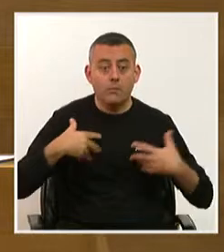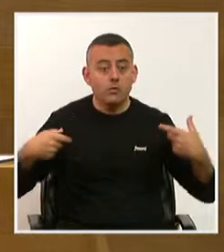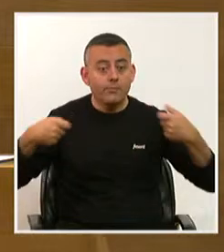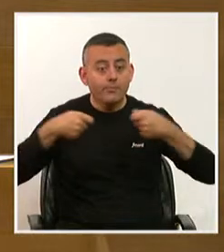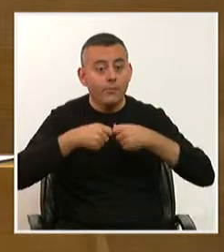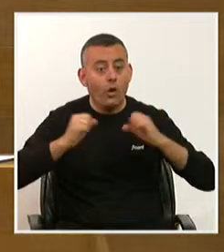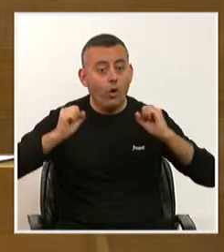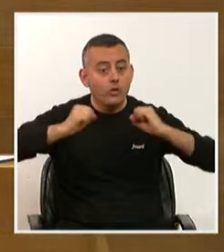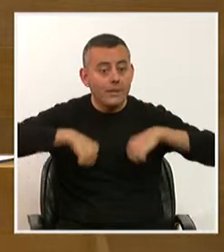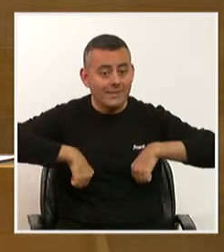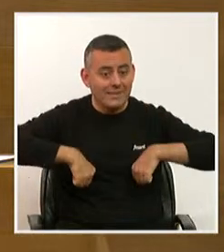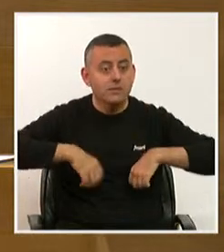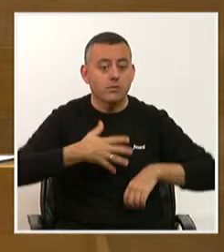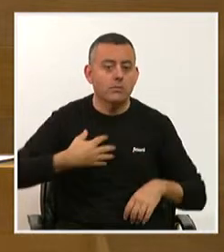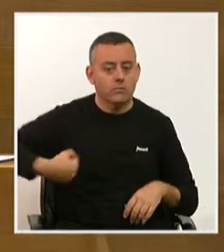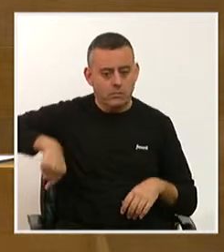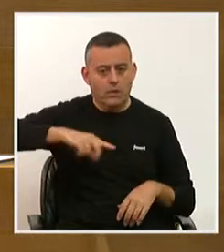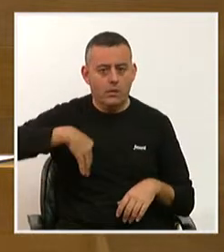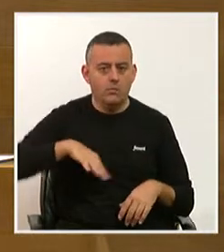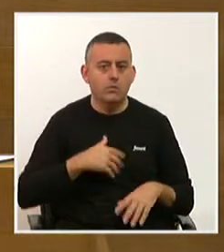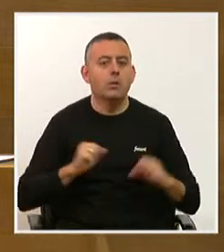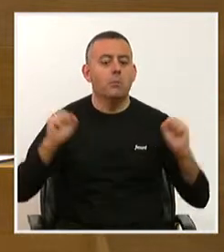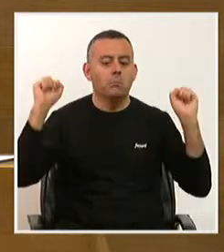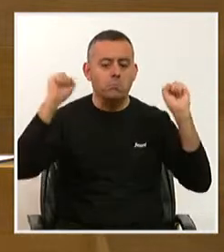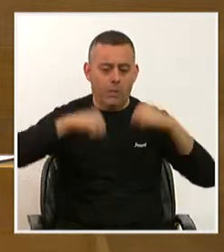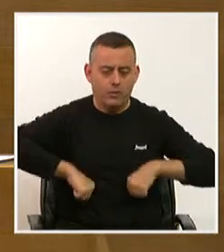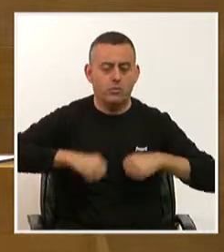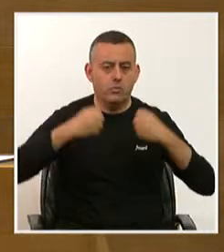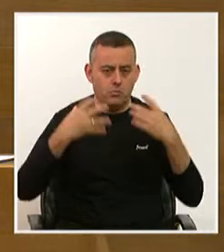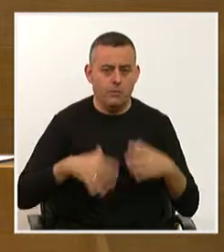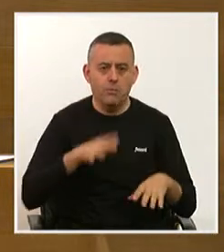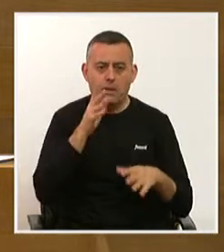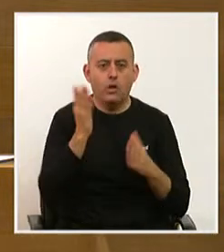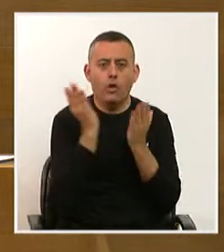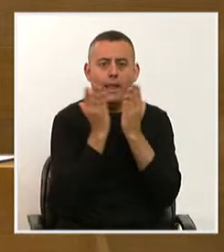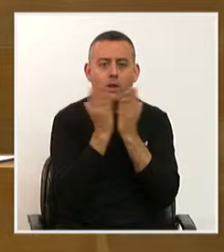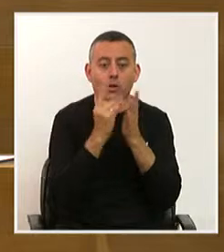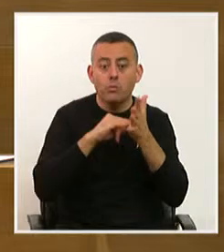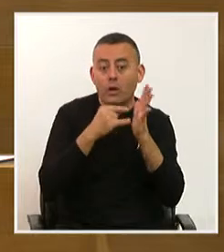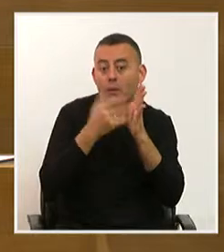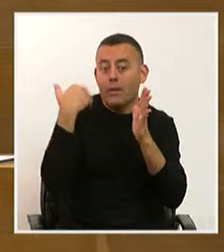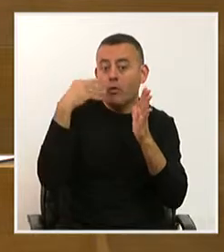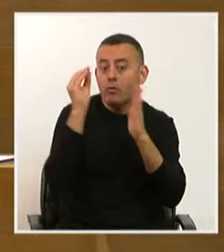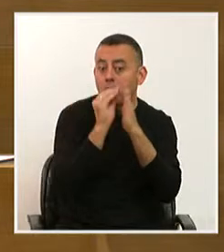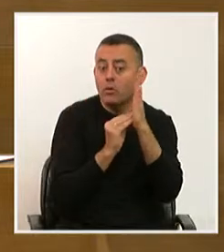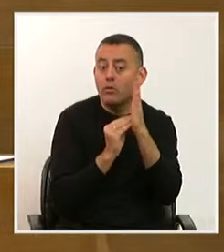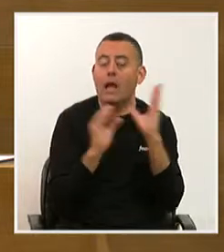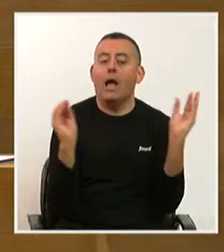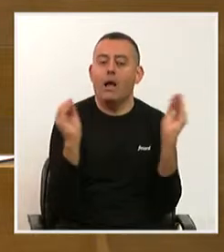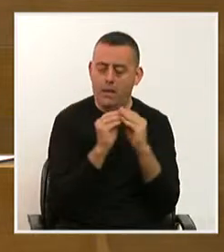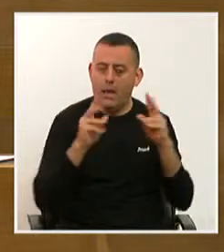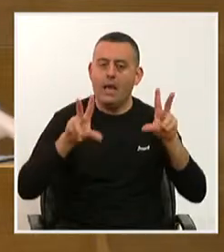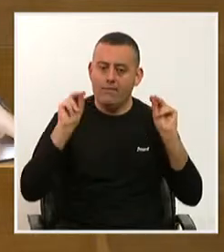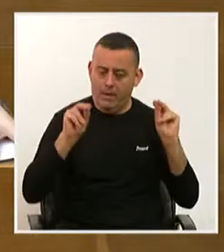gran pae acabar eses que est programad graci muchas